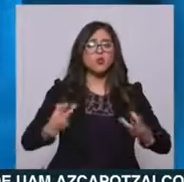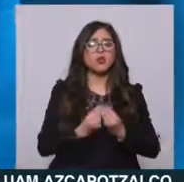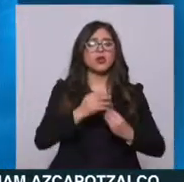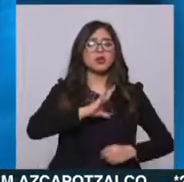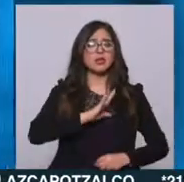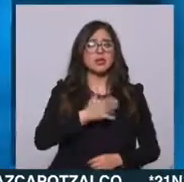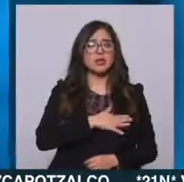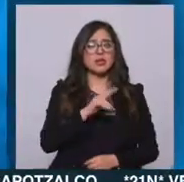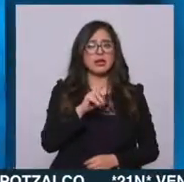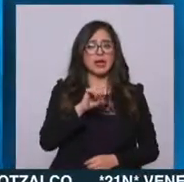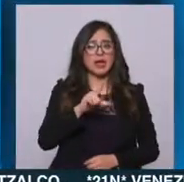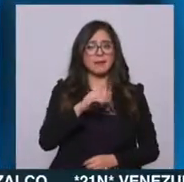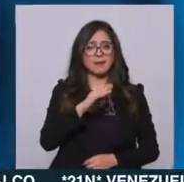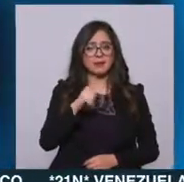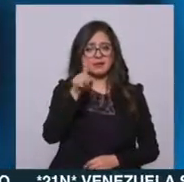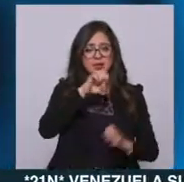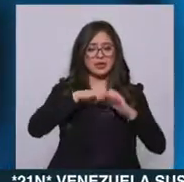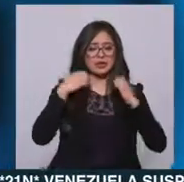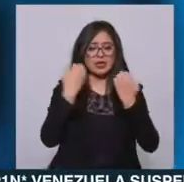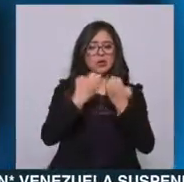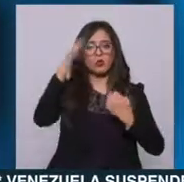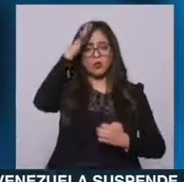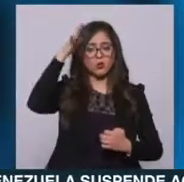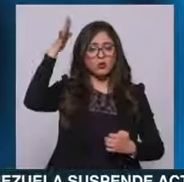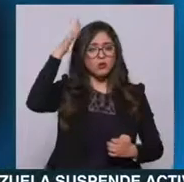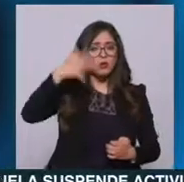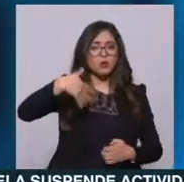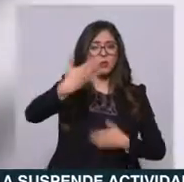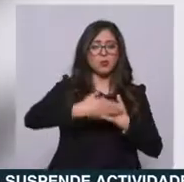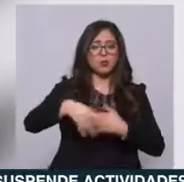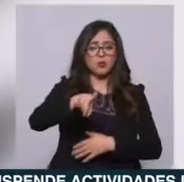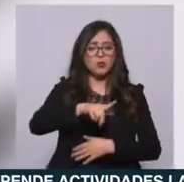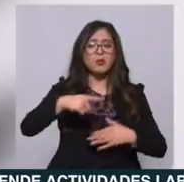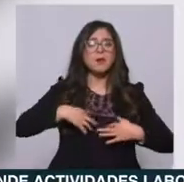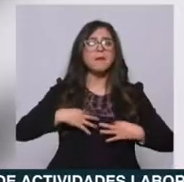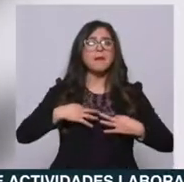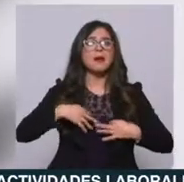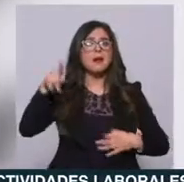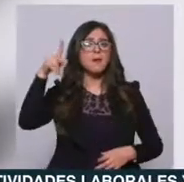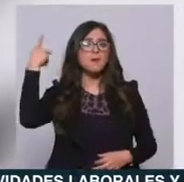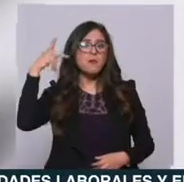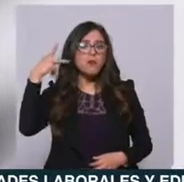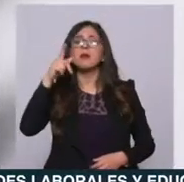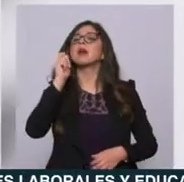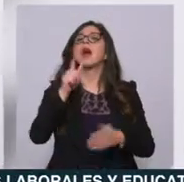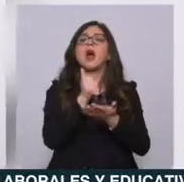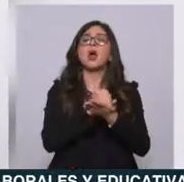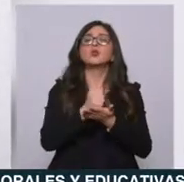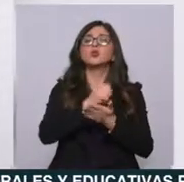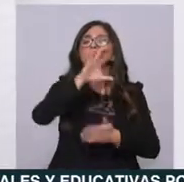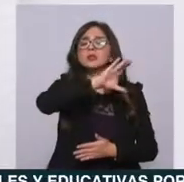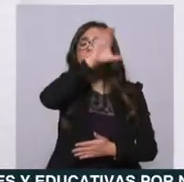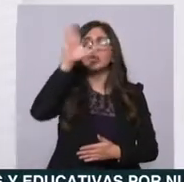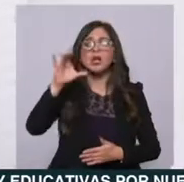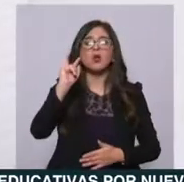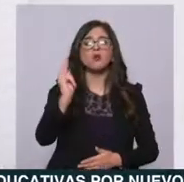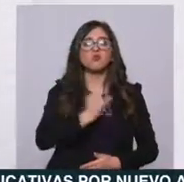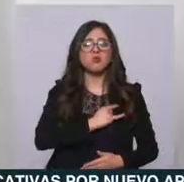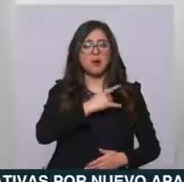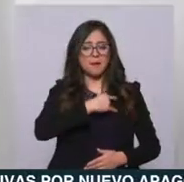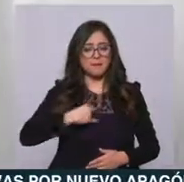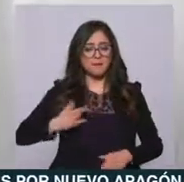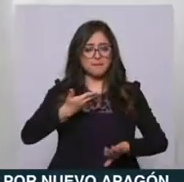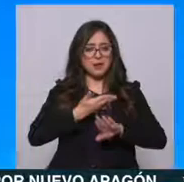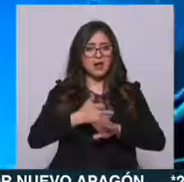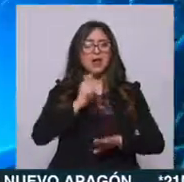de Real Betis en el Estadio Cuauhtémoc el próximo domingo. La playera de los camoteros será en tono azul cielo, con la tradicional franja blanca y el